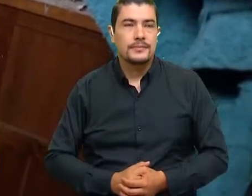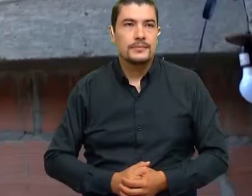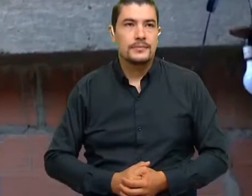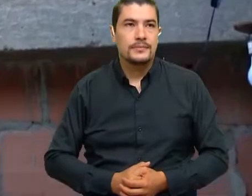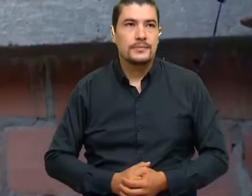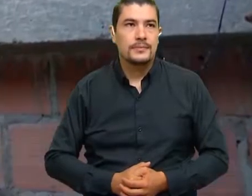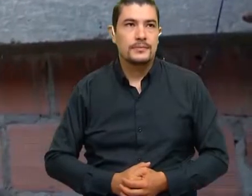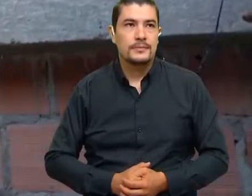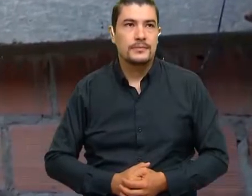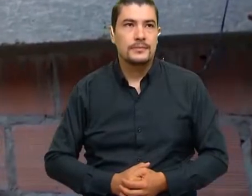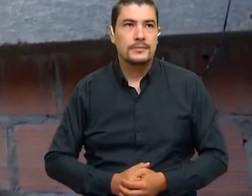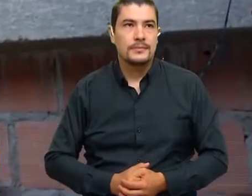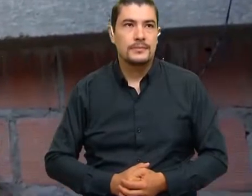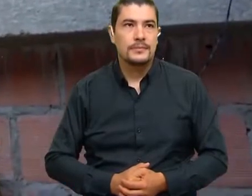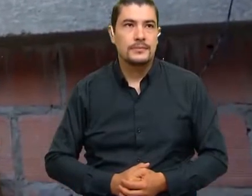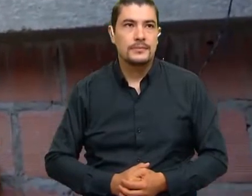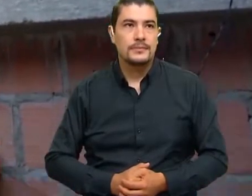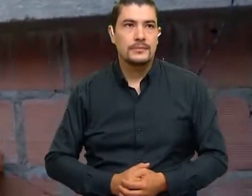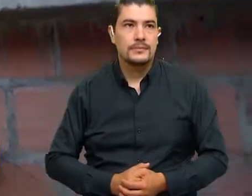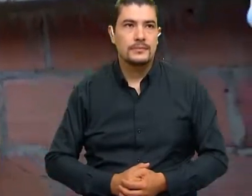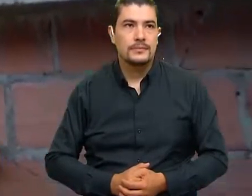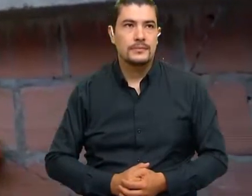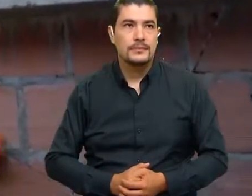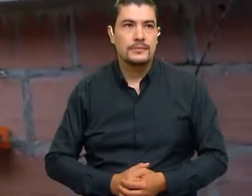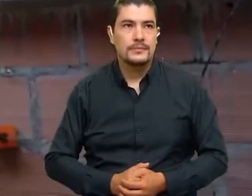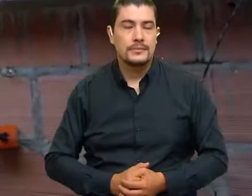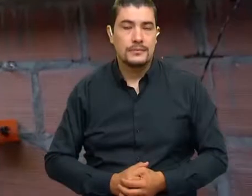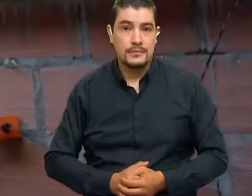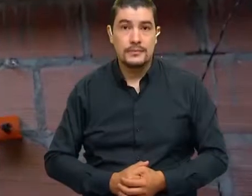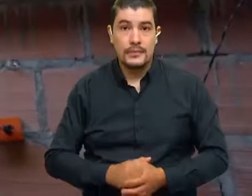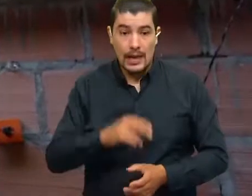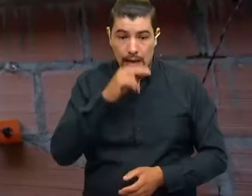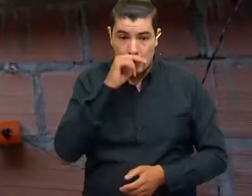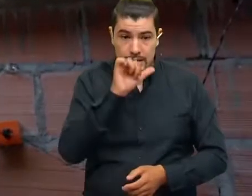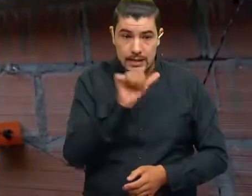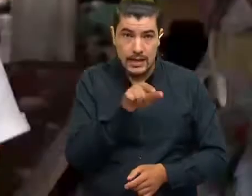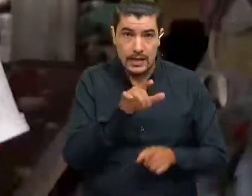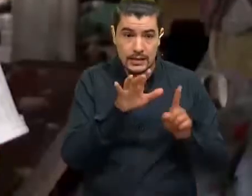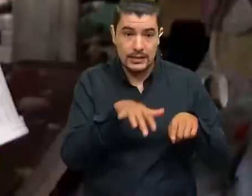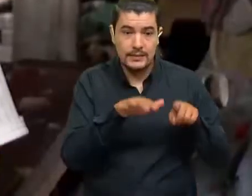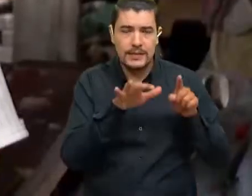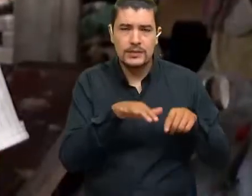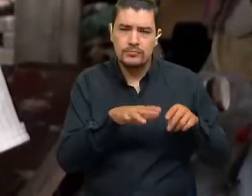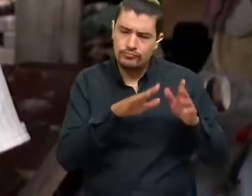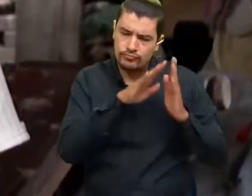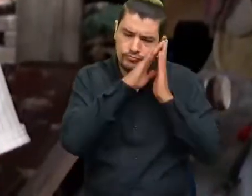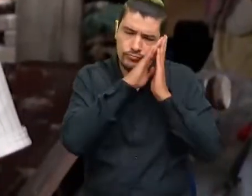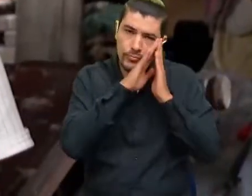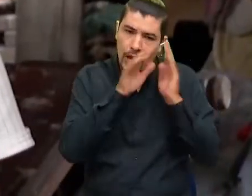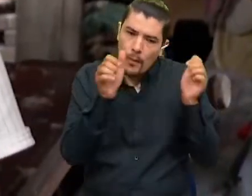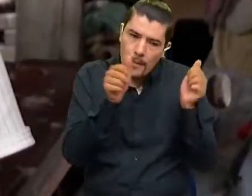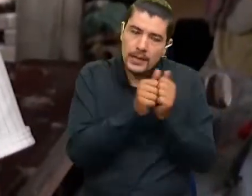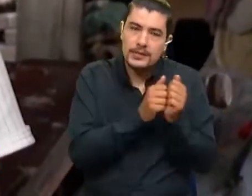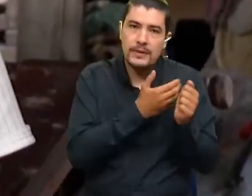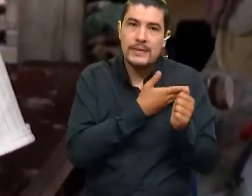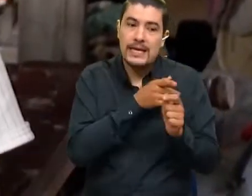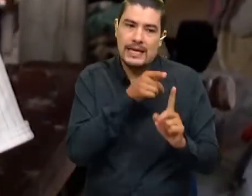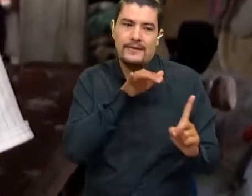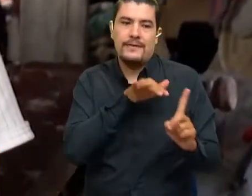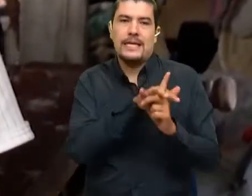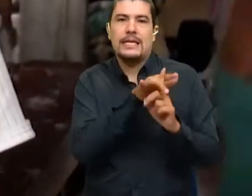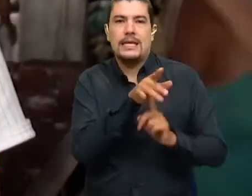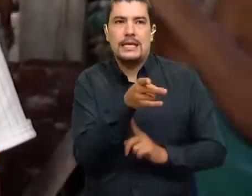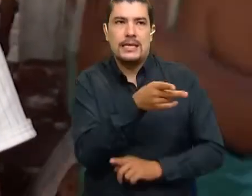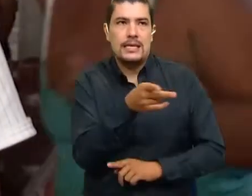vecino estaba construyendo allí dormía la pequeña isabella de seis meses junto a su mamá y lamentablemente éste no afectó demasiado aquí